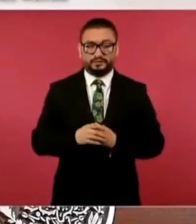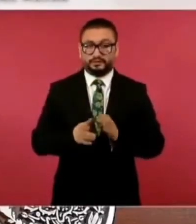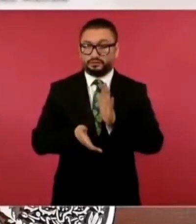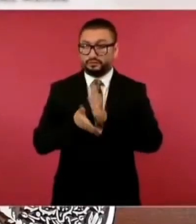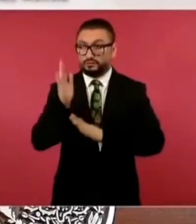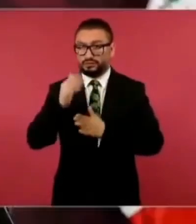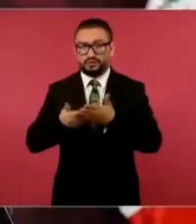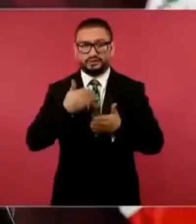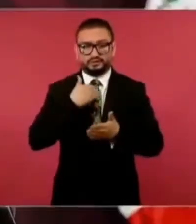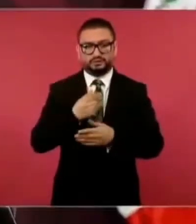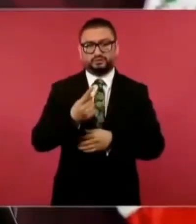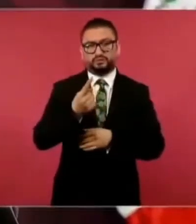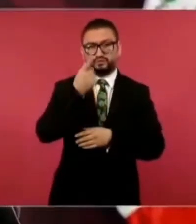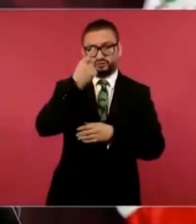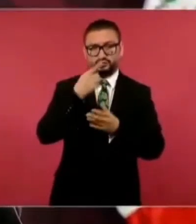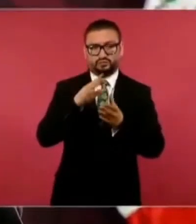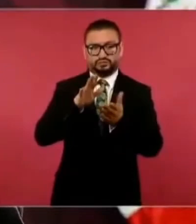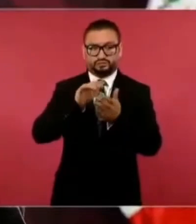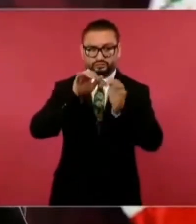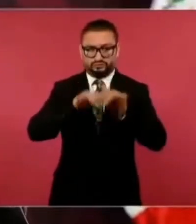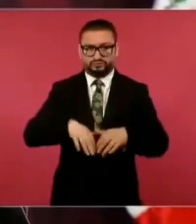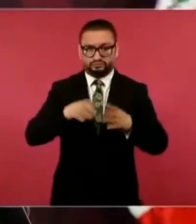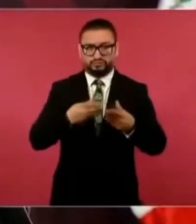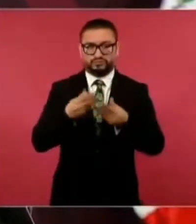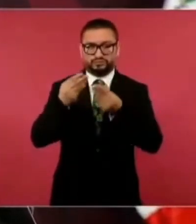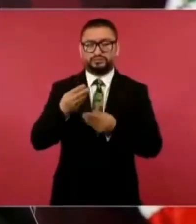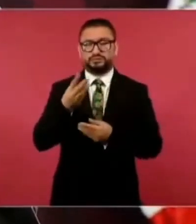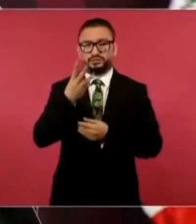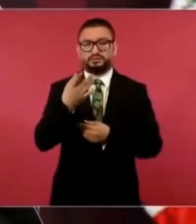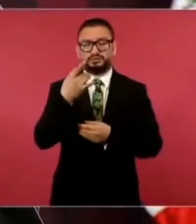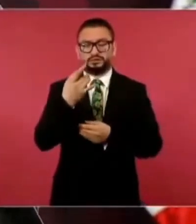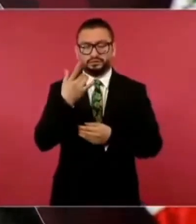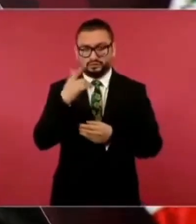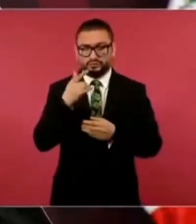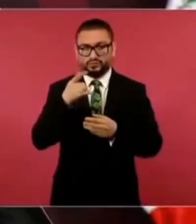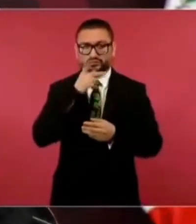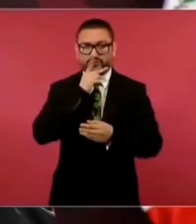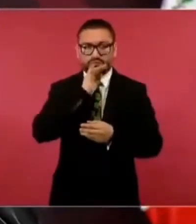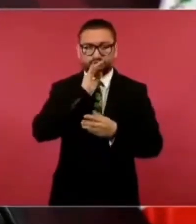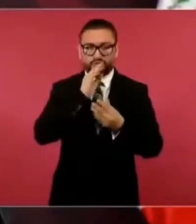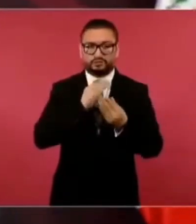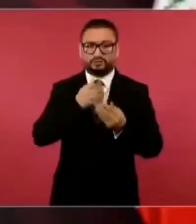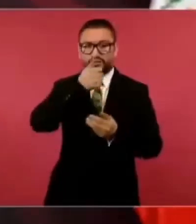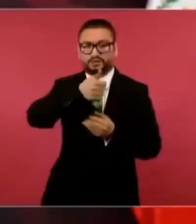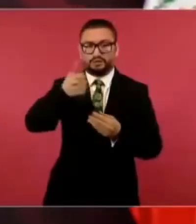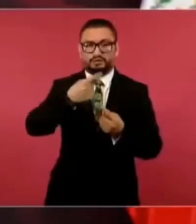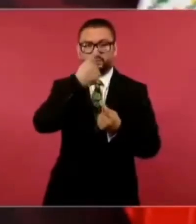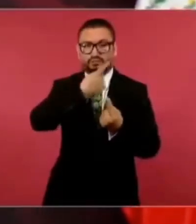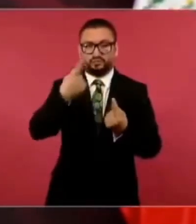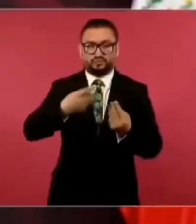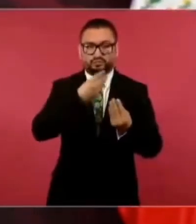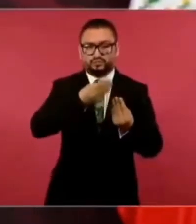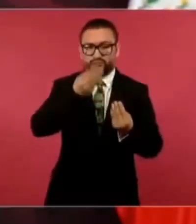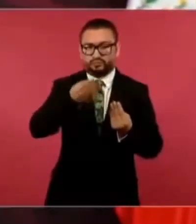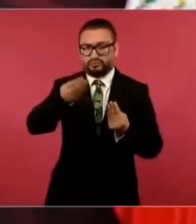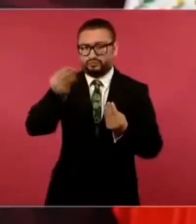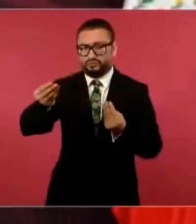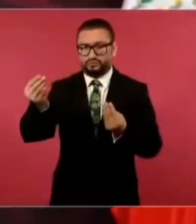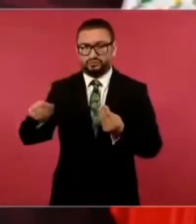irme. 1 se los voy a entregar el día 3 de julio a los padres, a 1 por 1 de los padres,